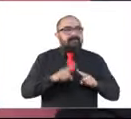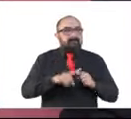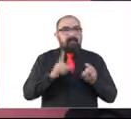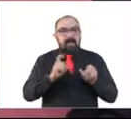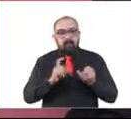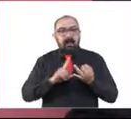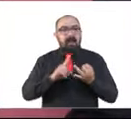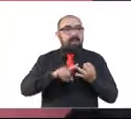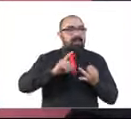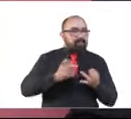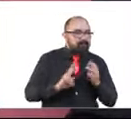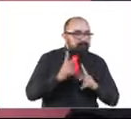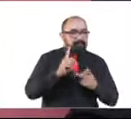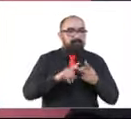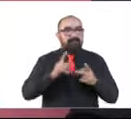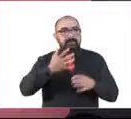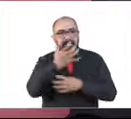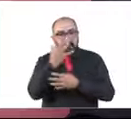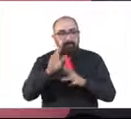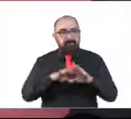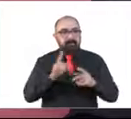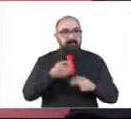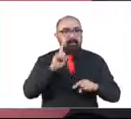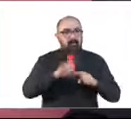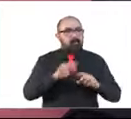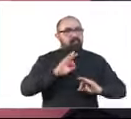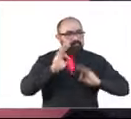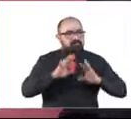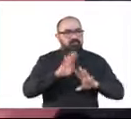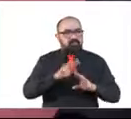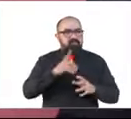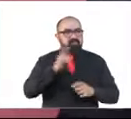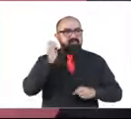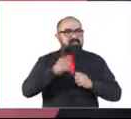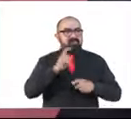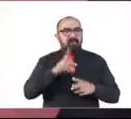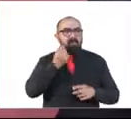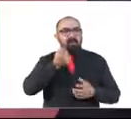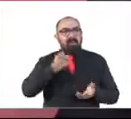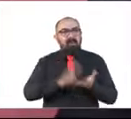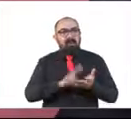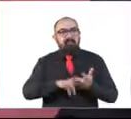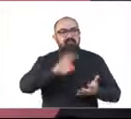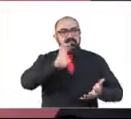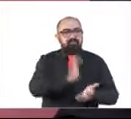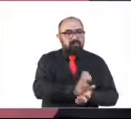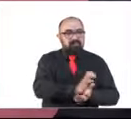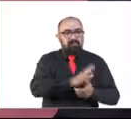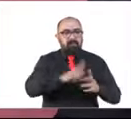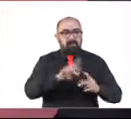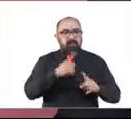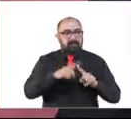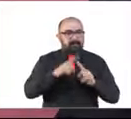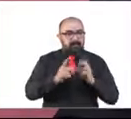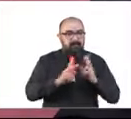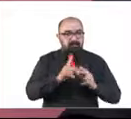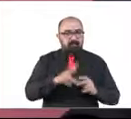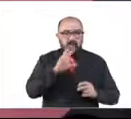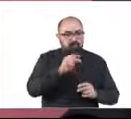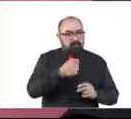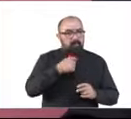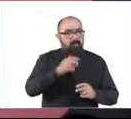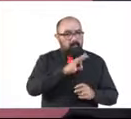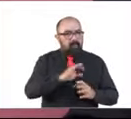podían explotar, despojar a diestra y siniestra, además con una caracterización muy, muy particular también, ¿no?